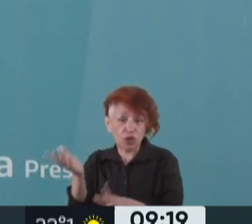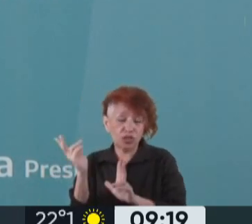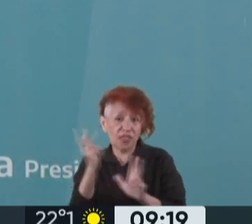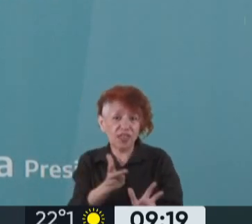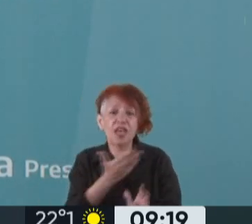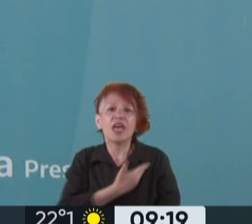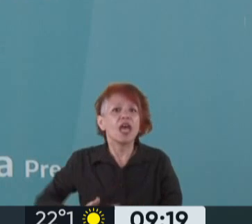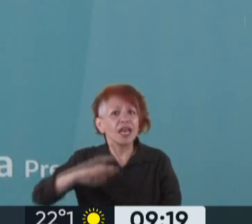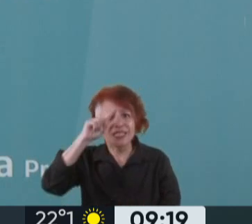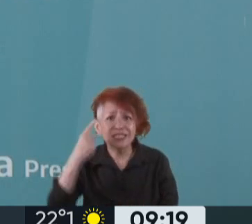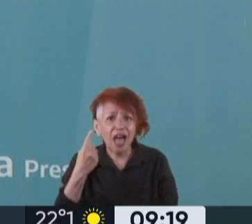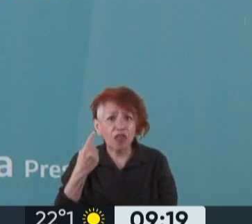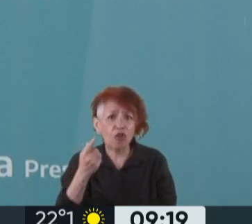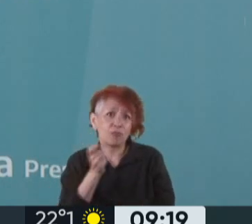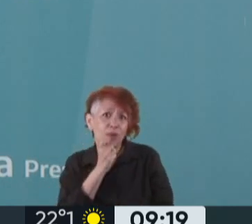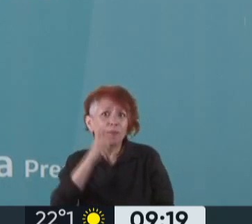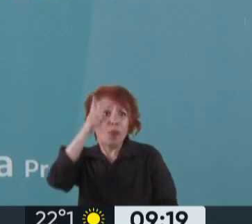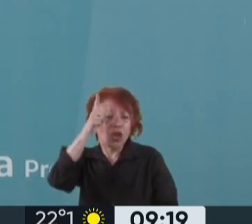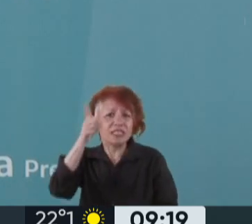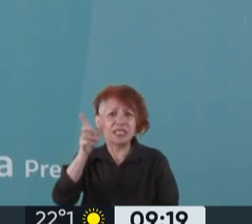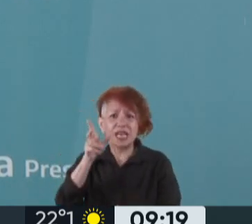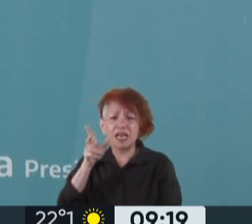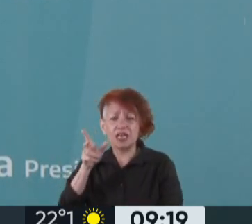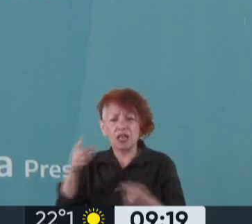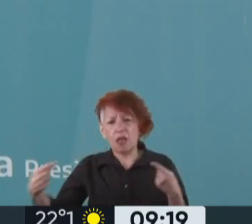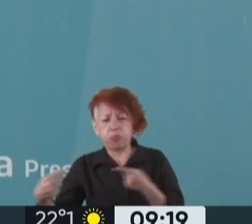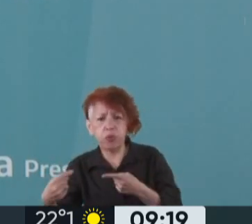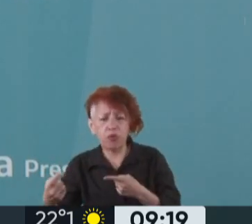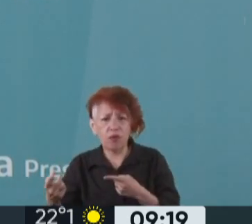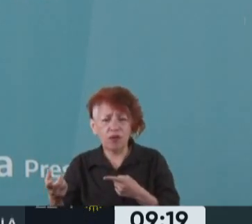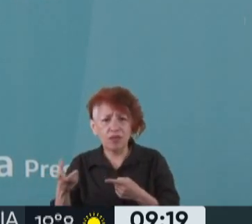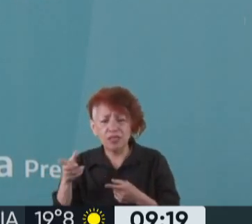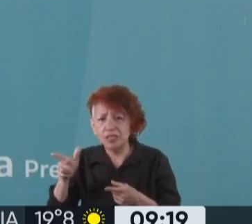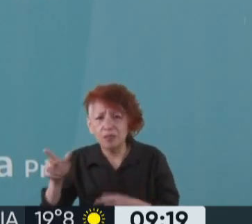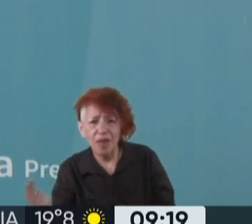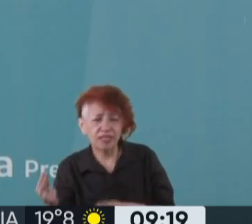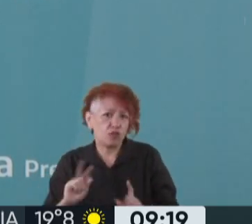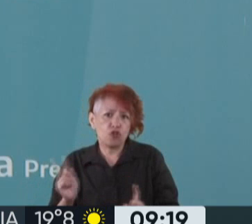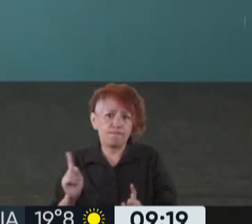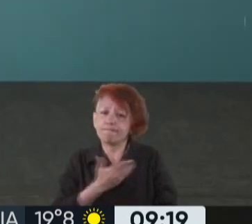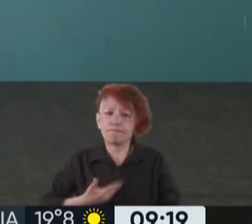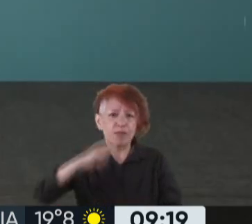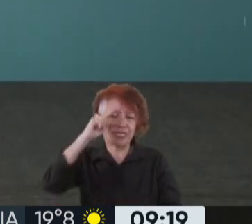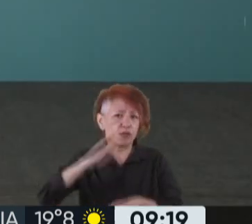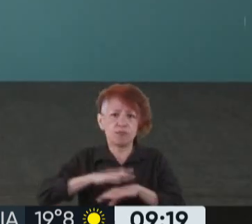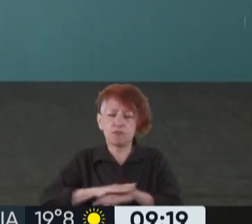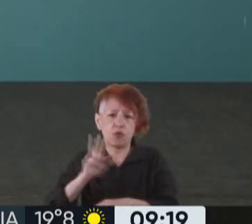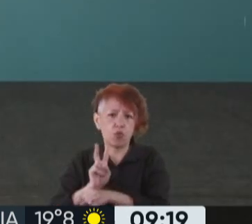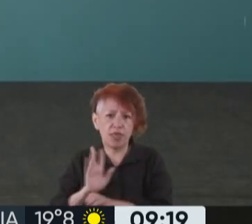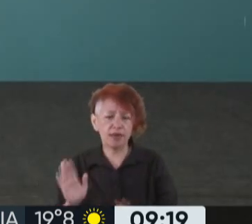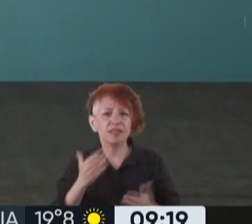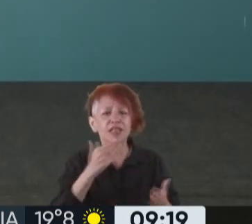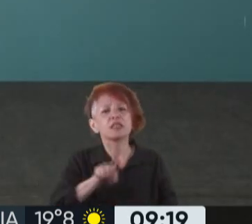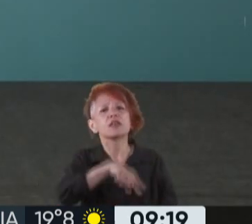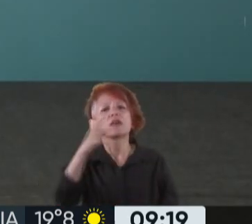mismo Estado que tiene que protegerle a aquel que es en realidad el que termina con su vida, ¿no? Gracias, Juan Pablo. Pablo Cagliano,